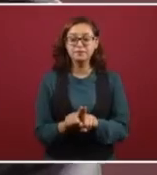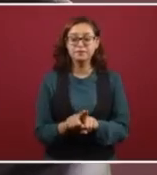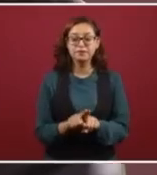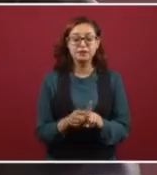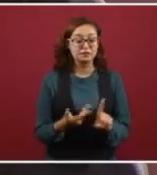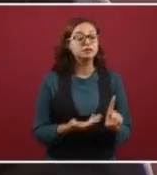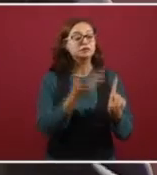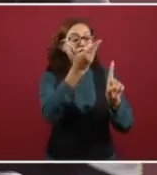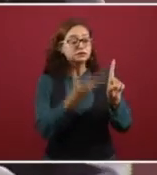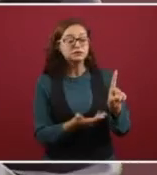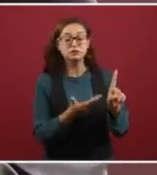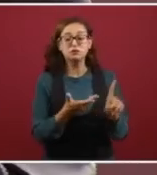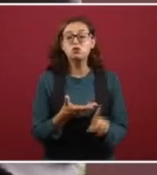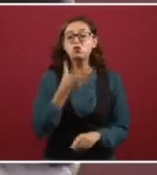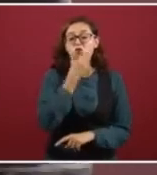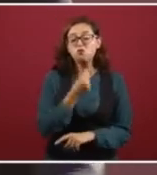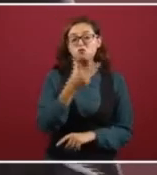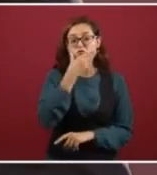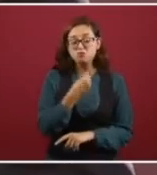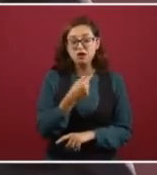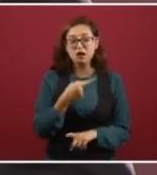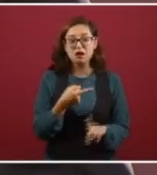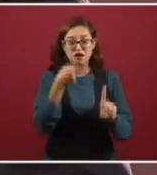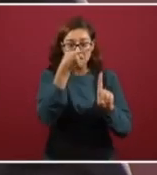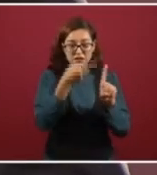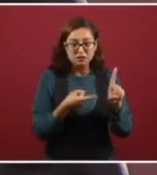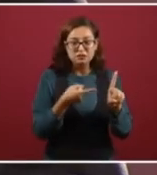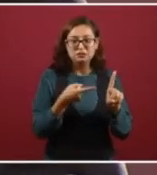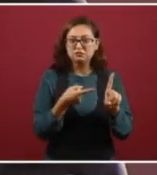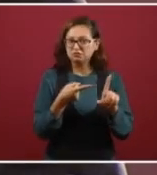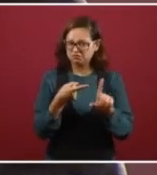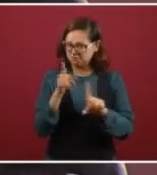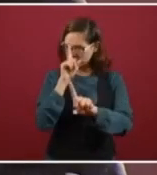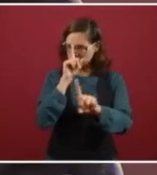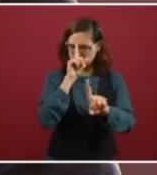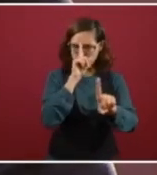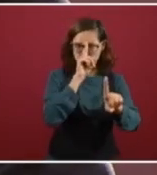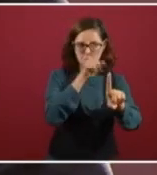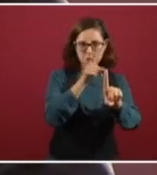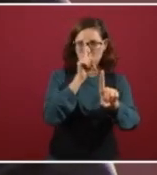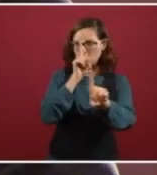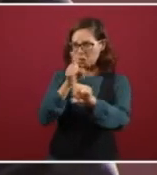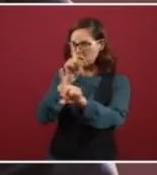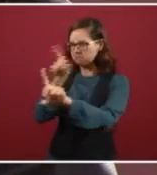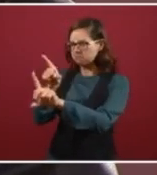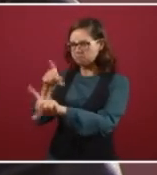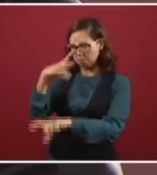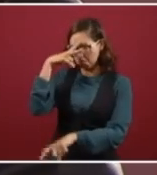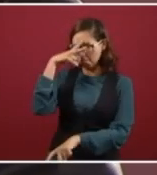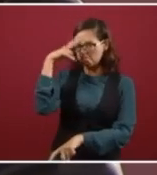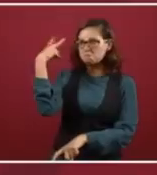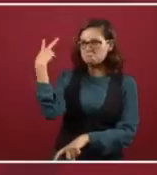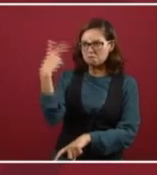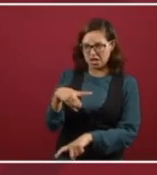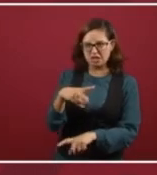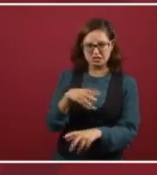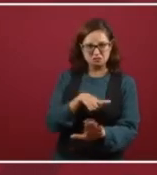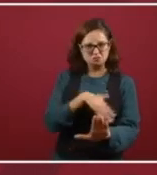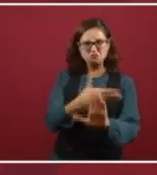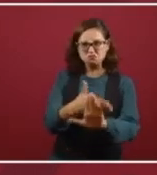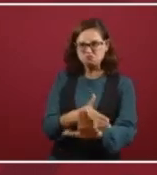con toda intención de atacar a mexicanas y mexicanos o personas de origen mexicano, porque esa